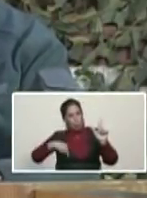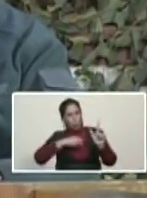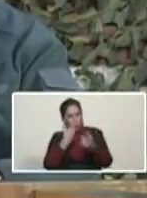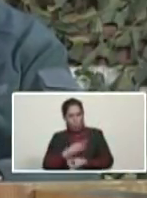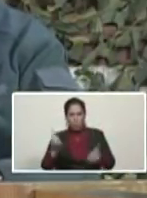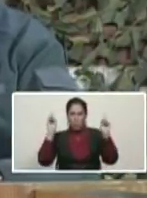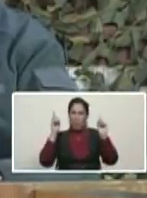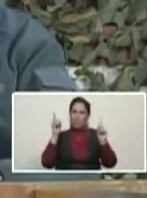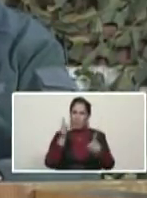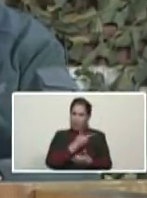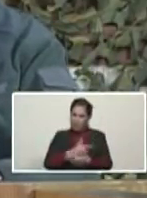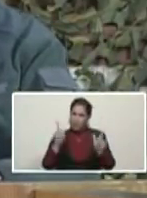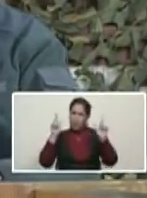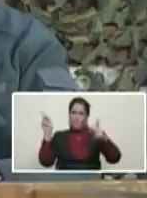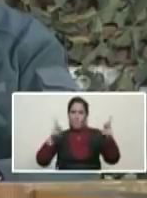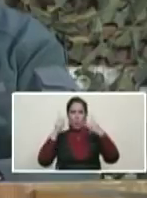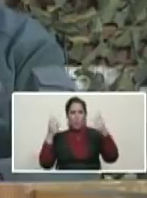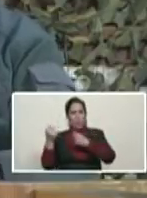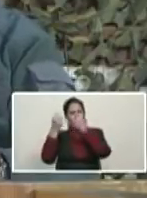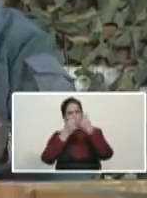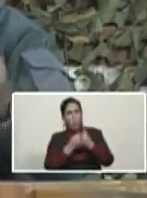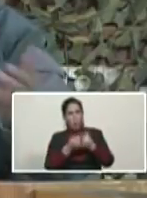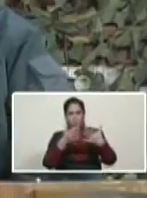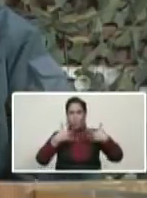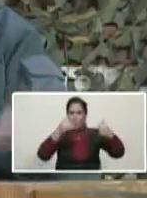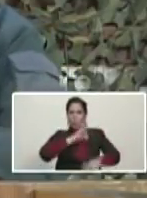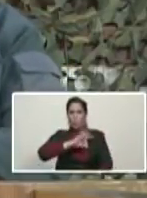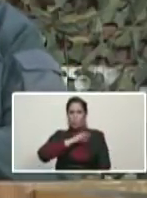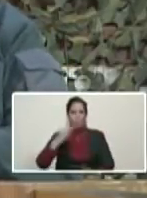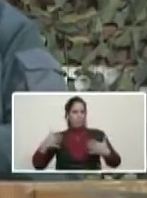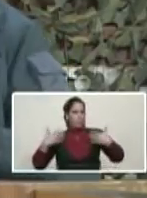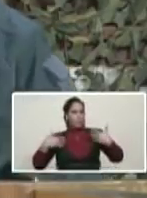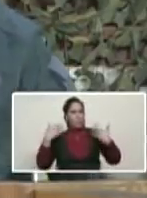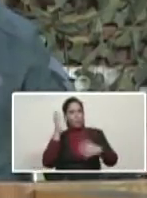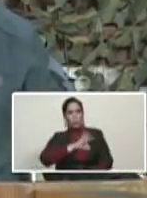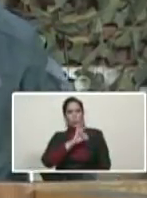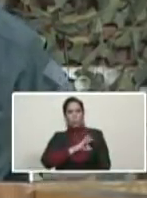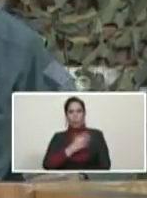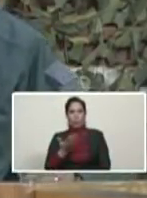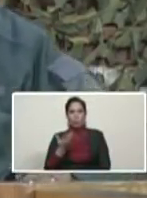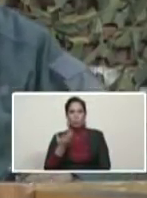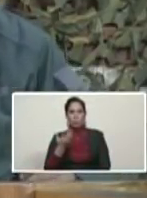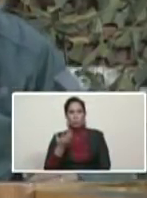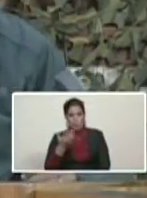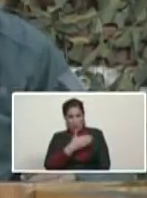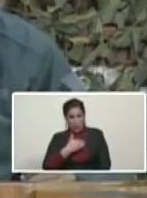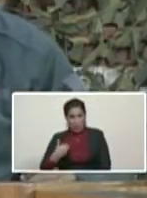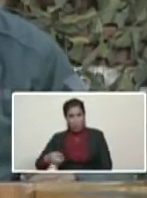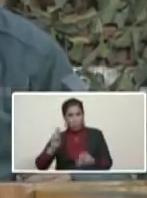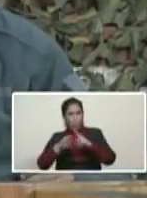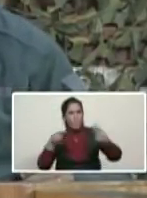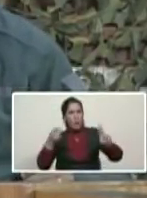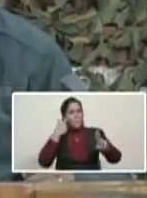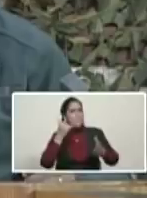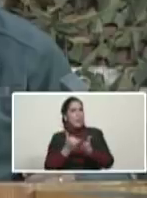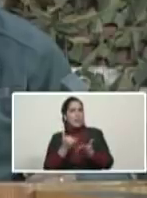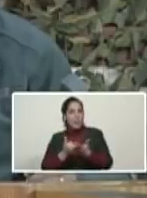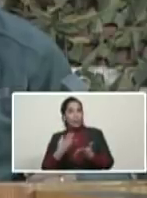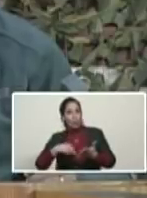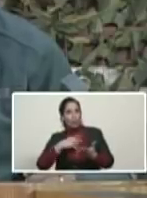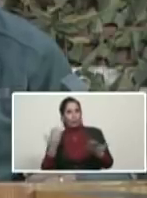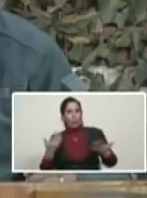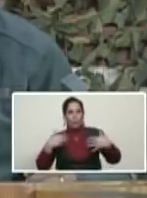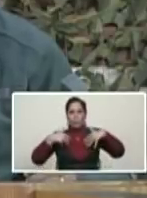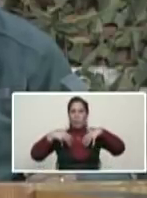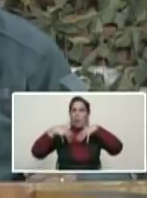libertad, prosperidad económica, seguridad social, felicidad social. Para eso queremos paz. No somos un